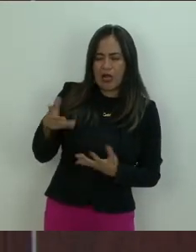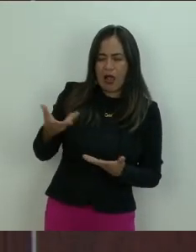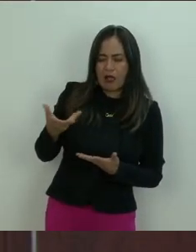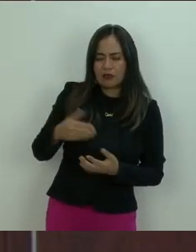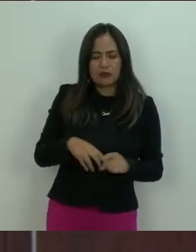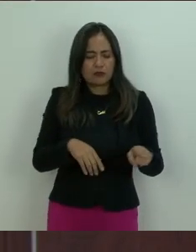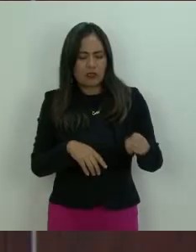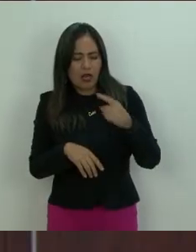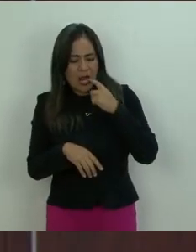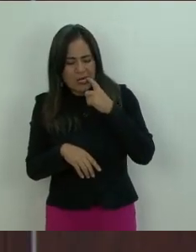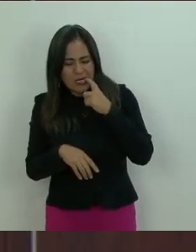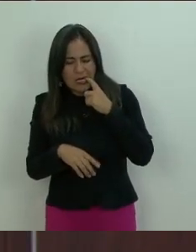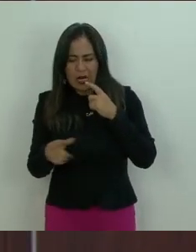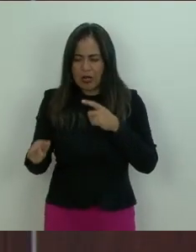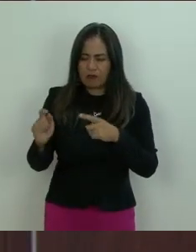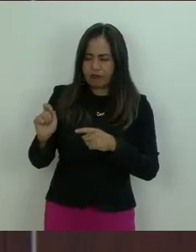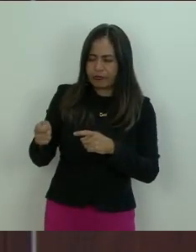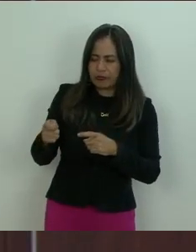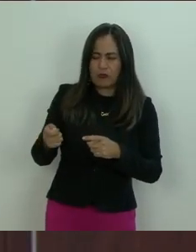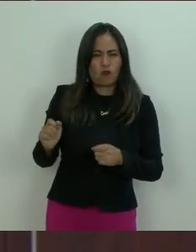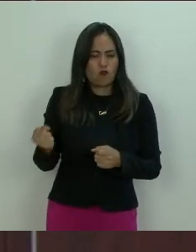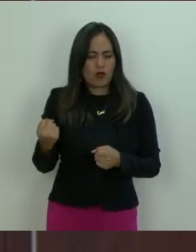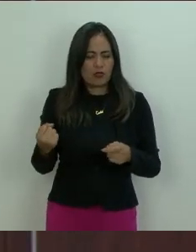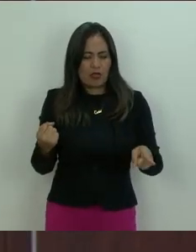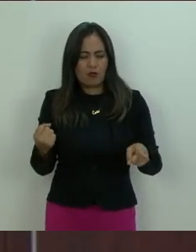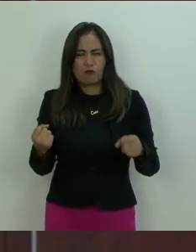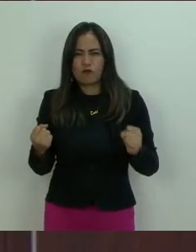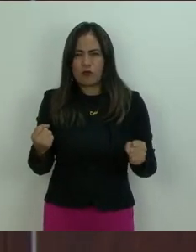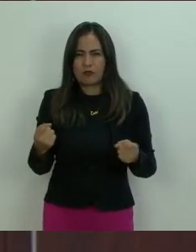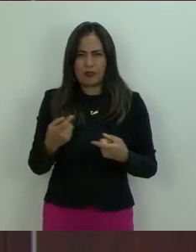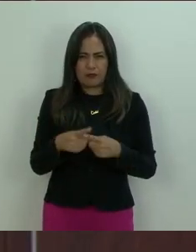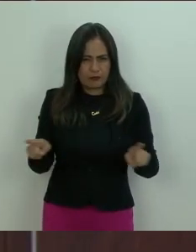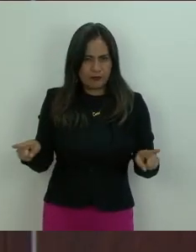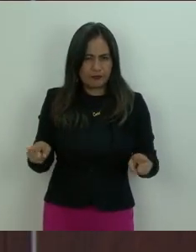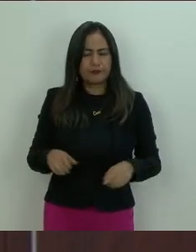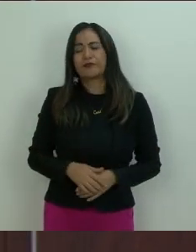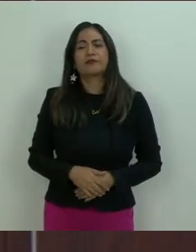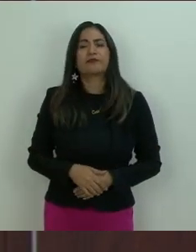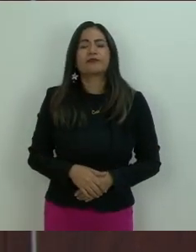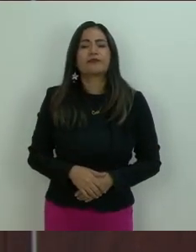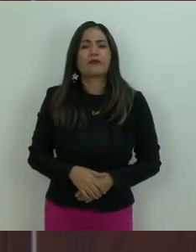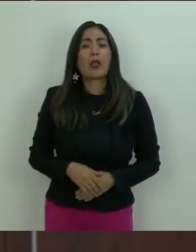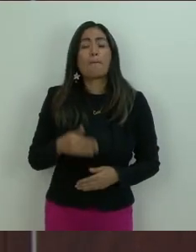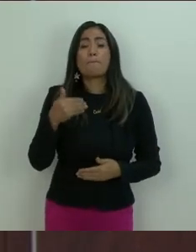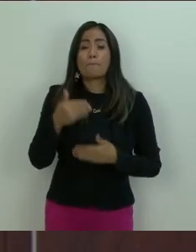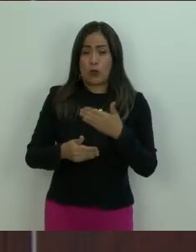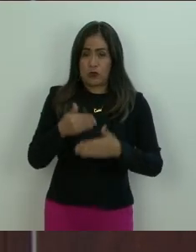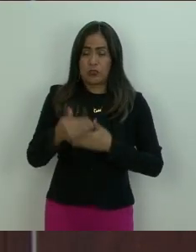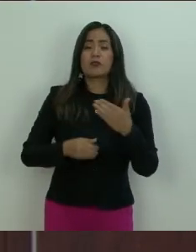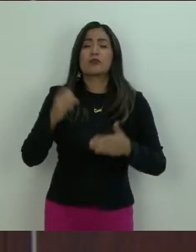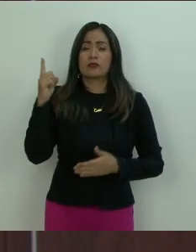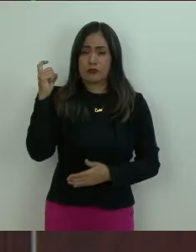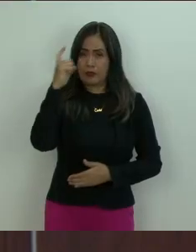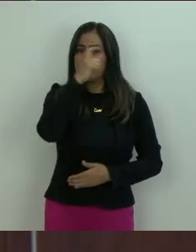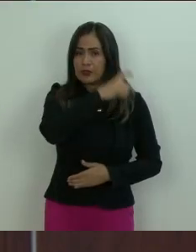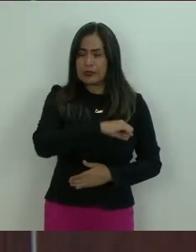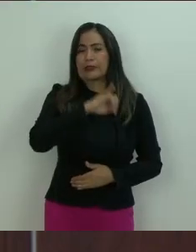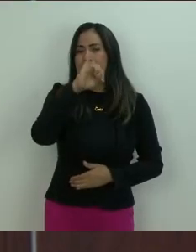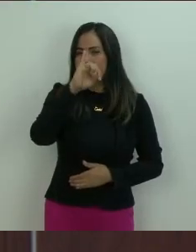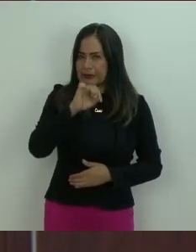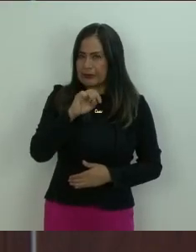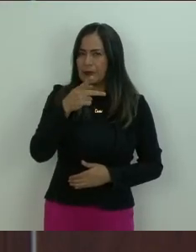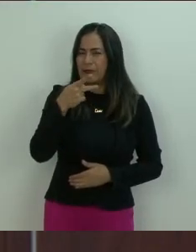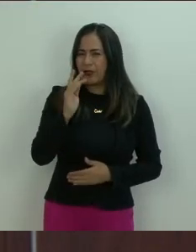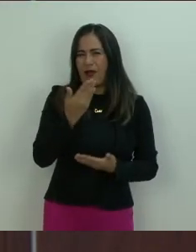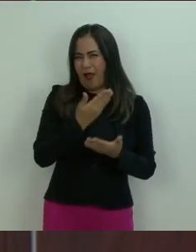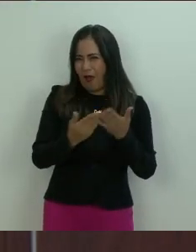se diferencian de los otros. Los procesos han sido complejos, sí, pero la ventaja, como